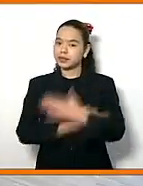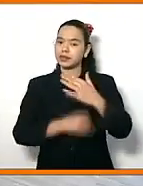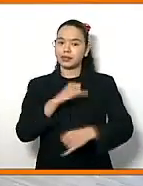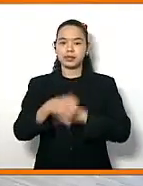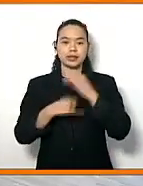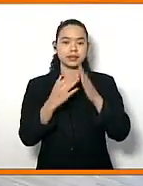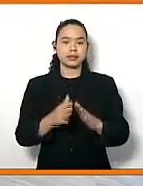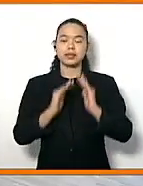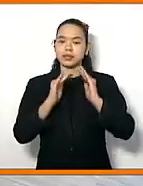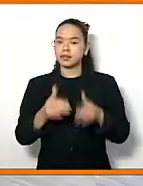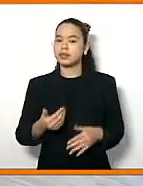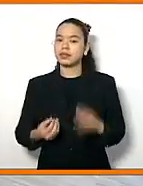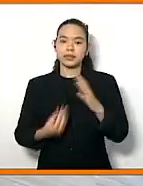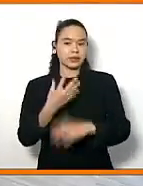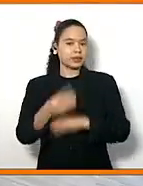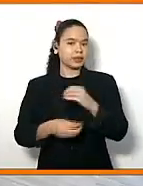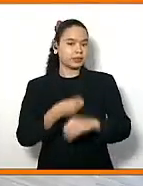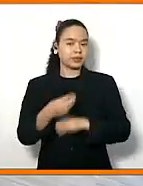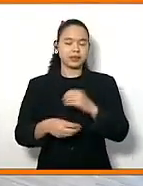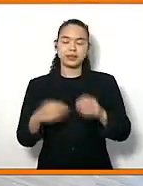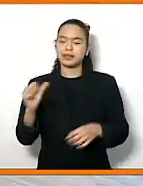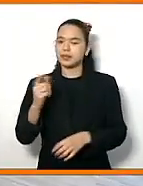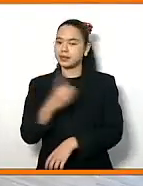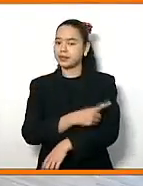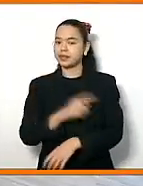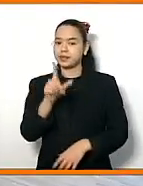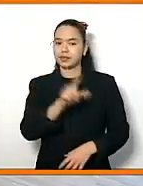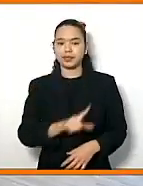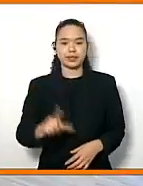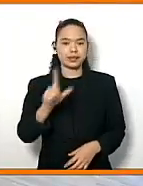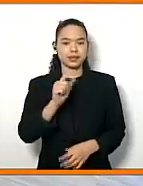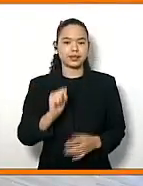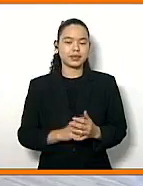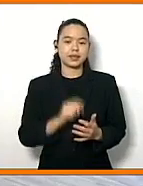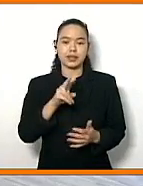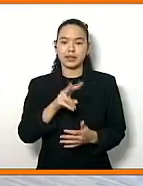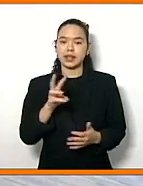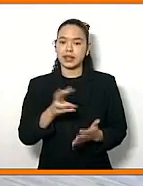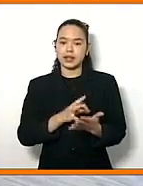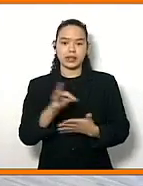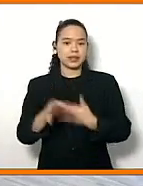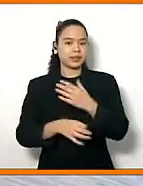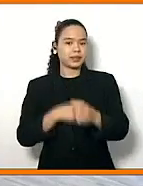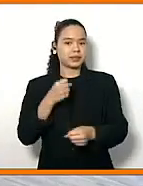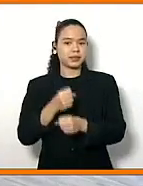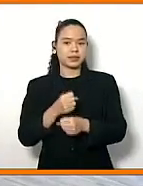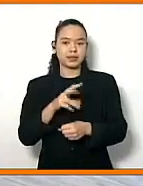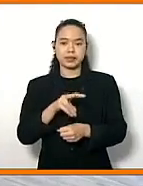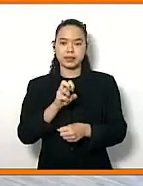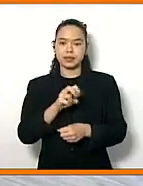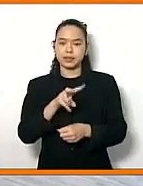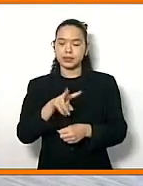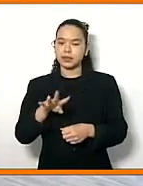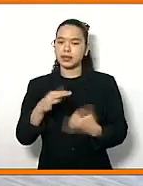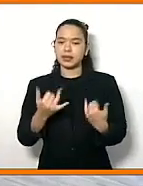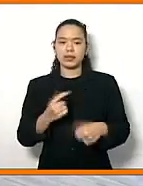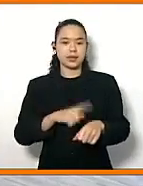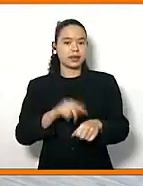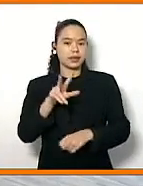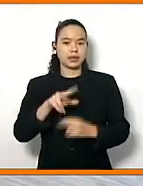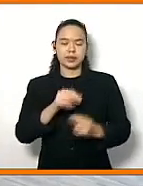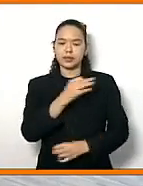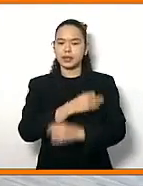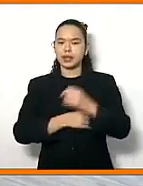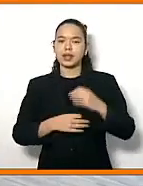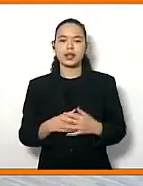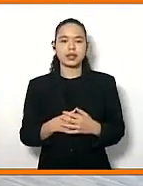Queridos jugadores, bienvenidos a un sorteo más el día de hoy, lunes 26 de febrero del año 2024. El reloj marca las 3 en